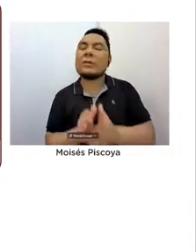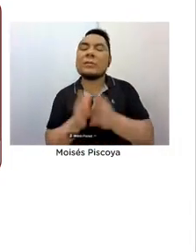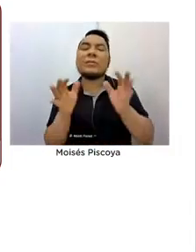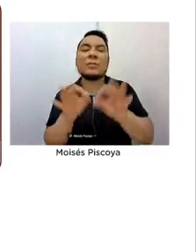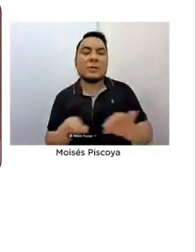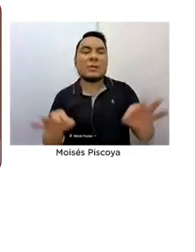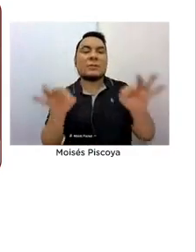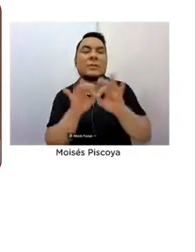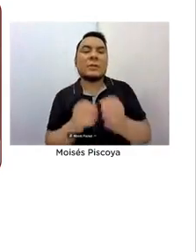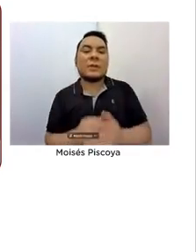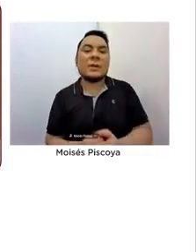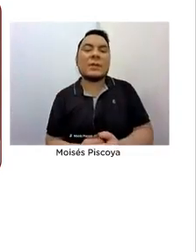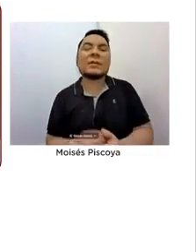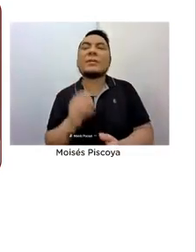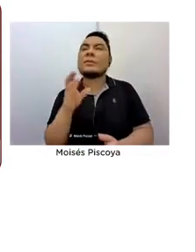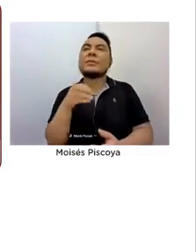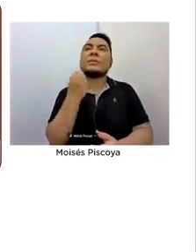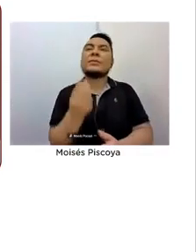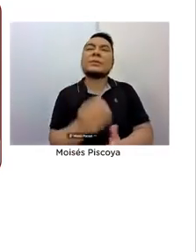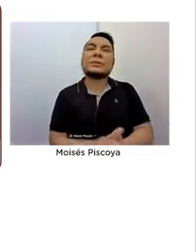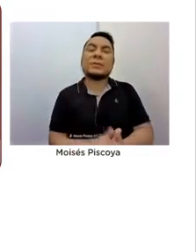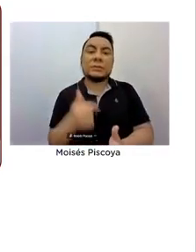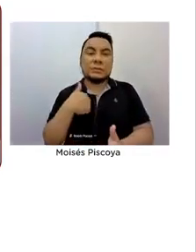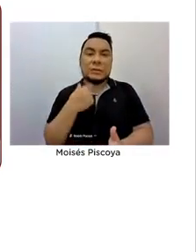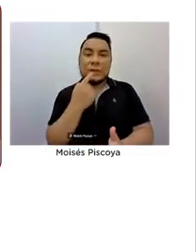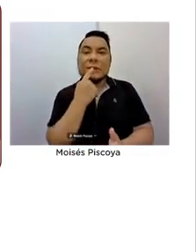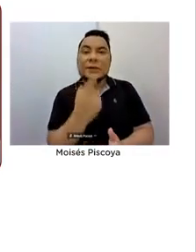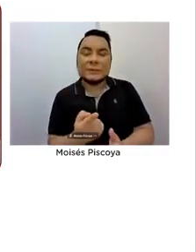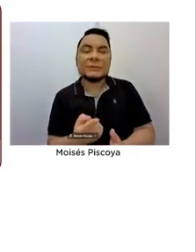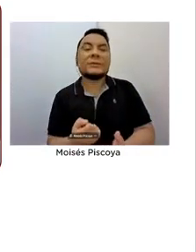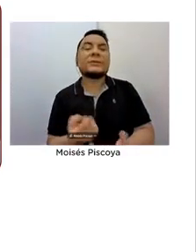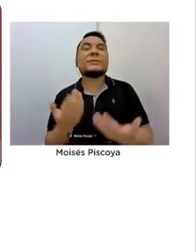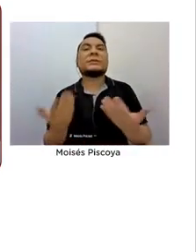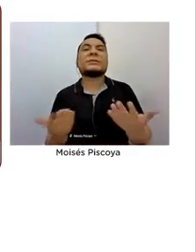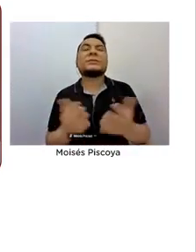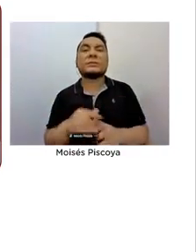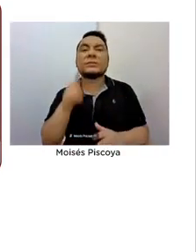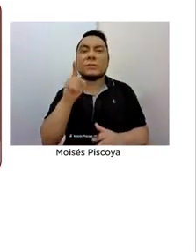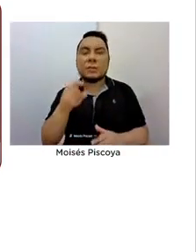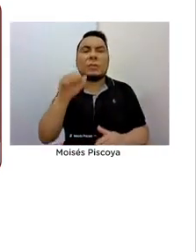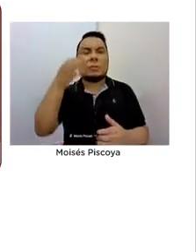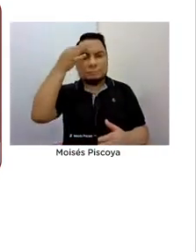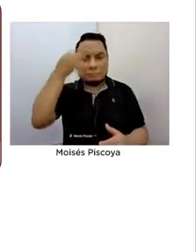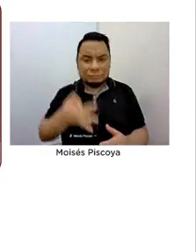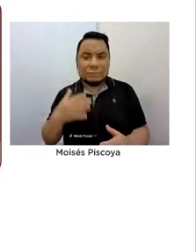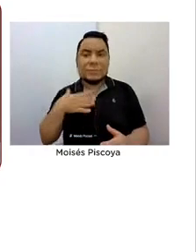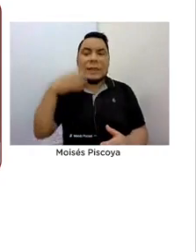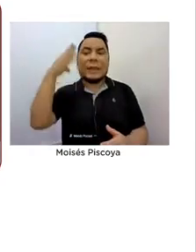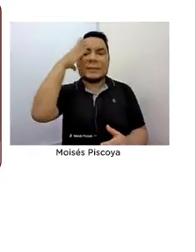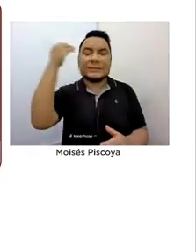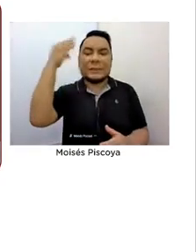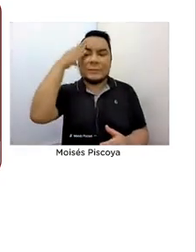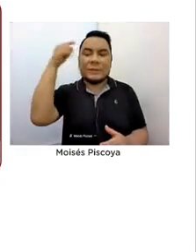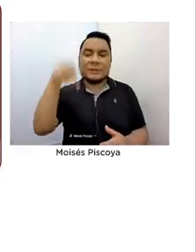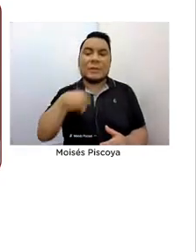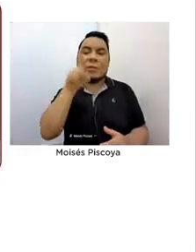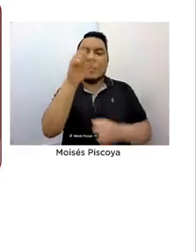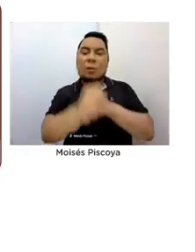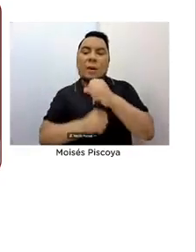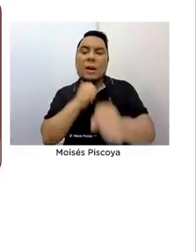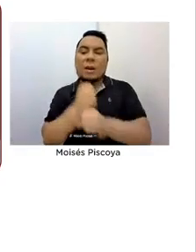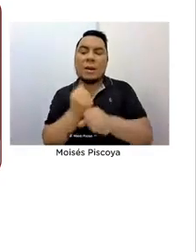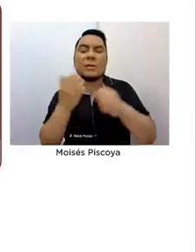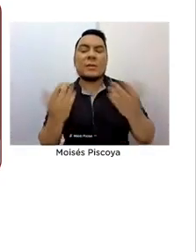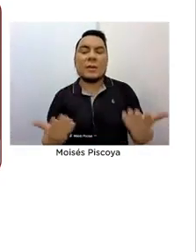importante, porque lo que voy a decir es una convicción de la experiencia de este casi un año